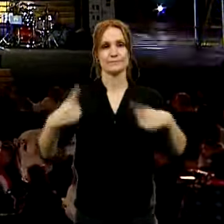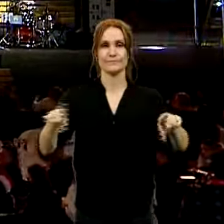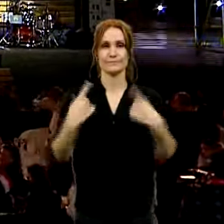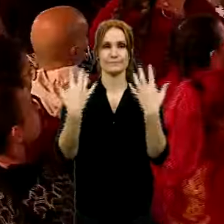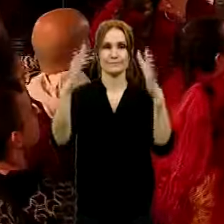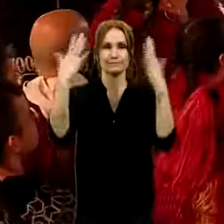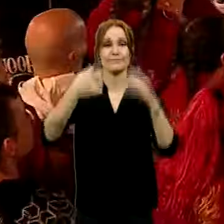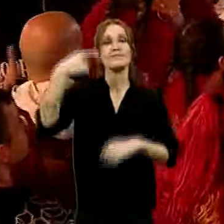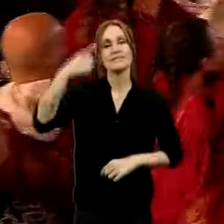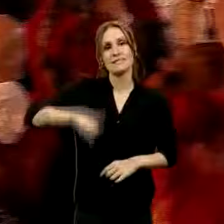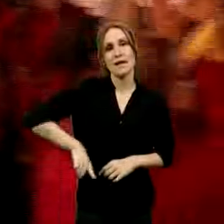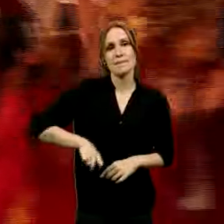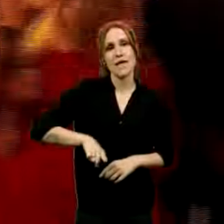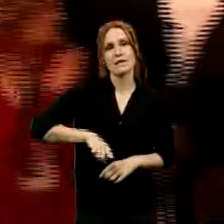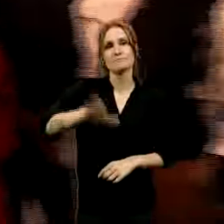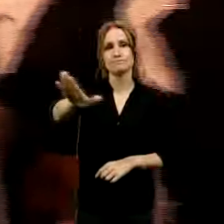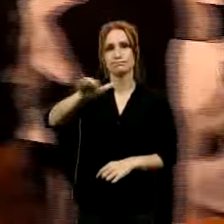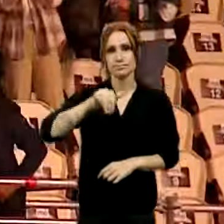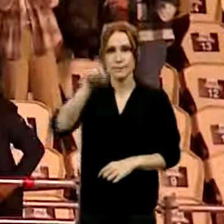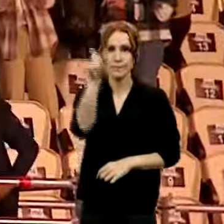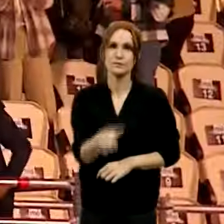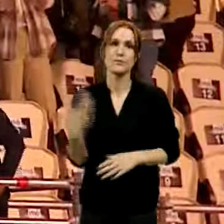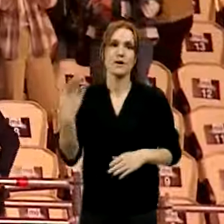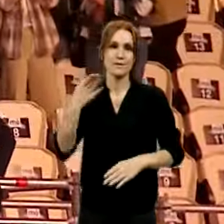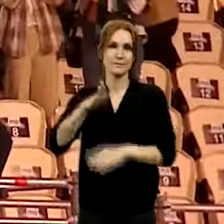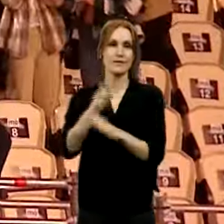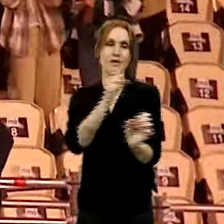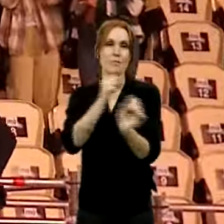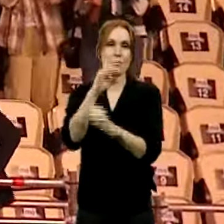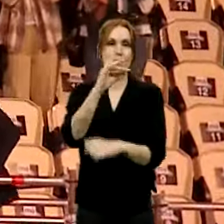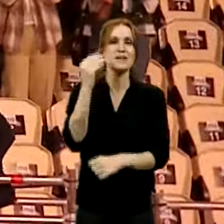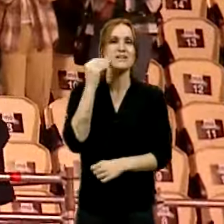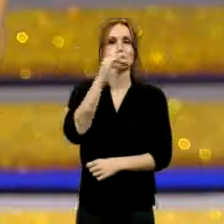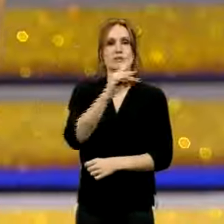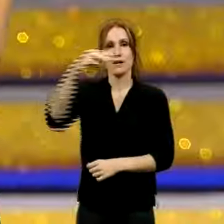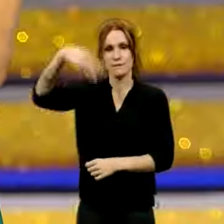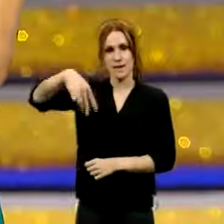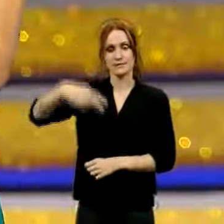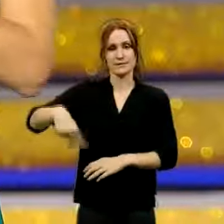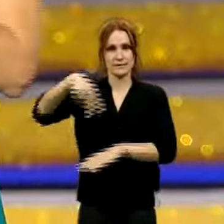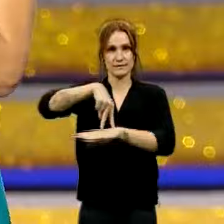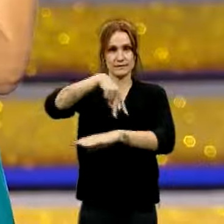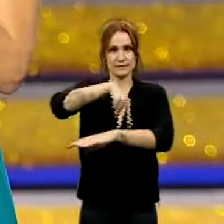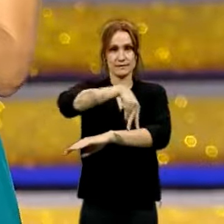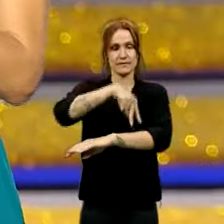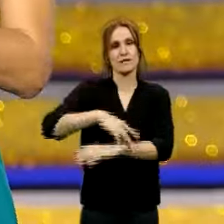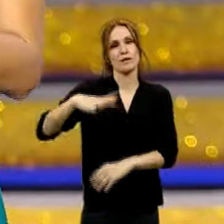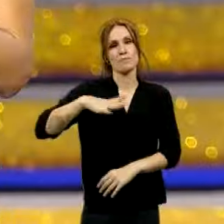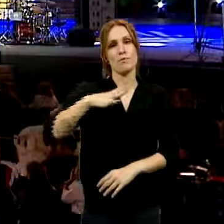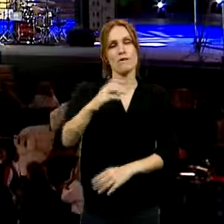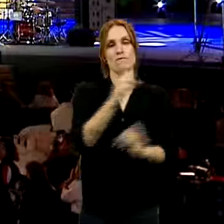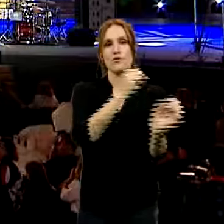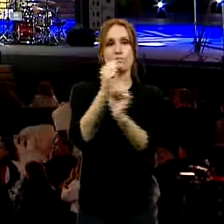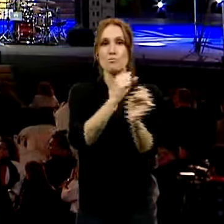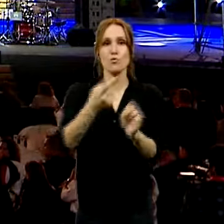También llamamos en esta ocasión al representante de la murga. Vayan subiendo, por favor, representante de la murga que